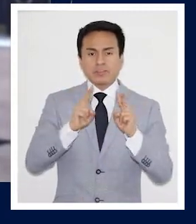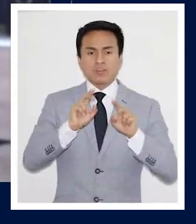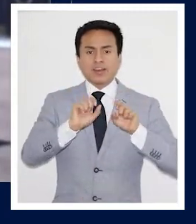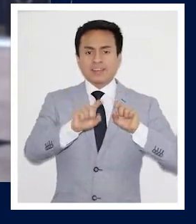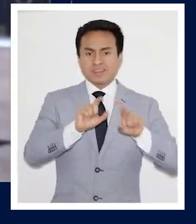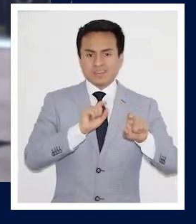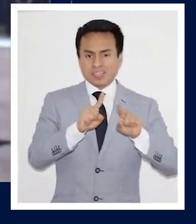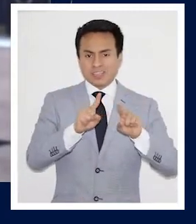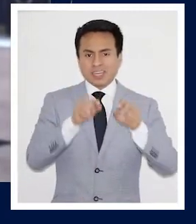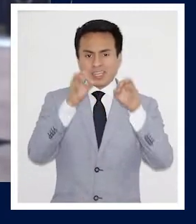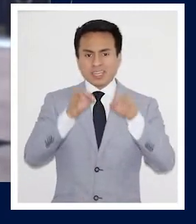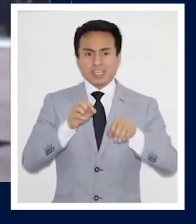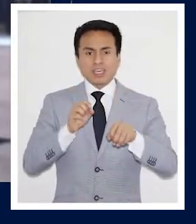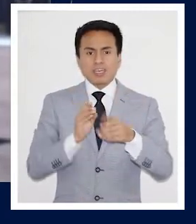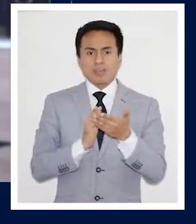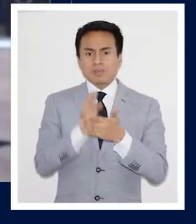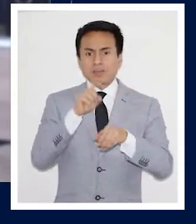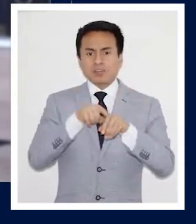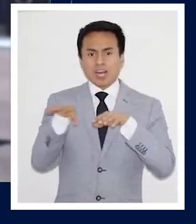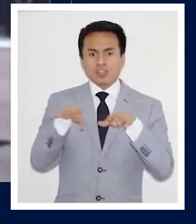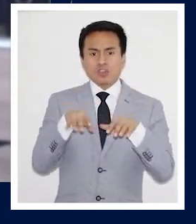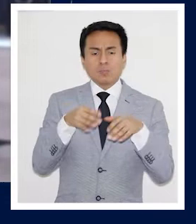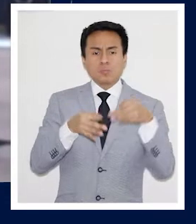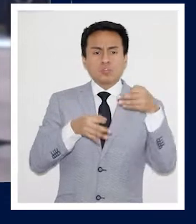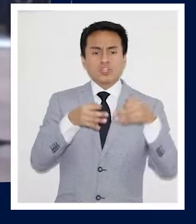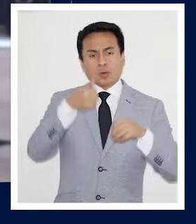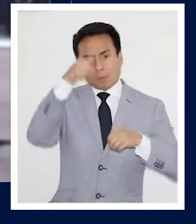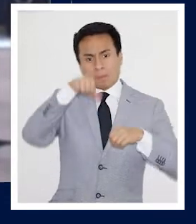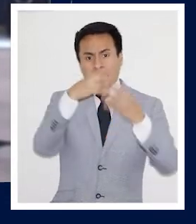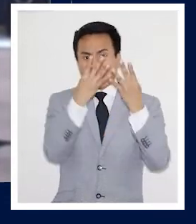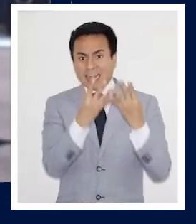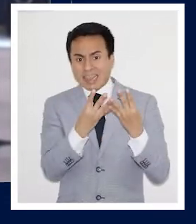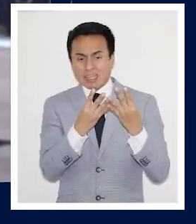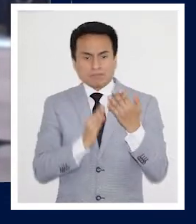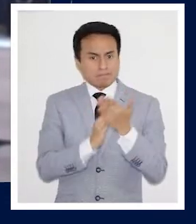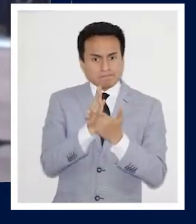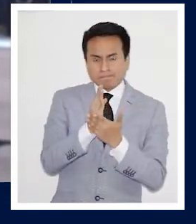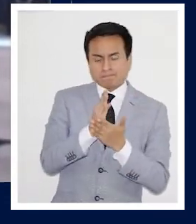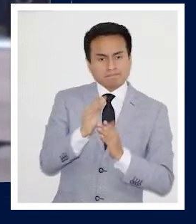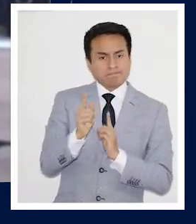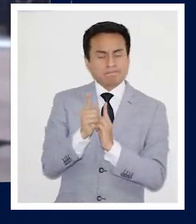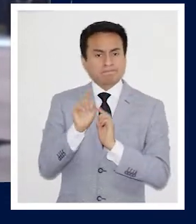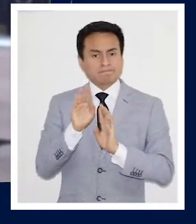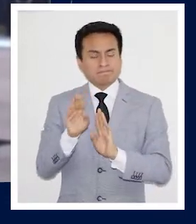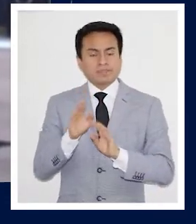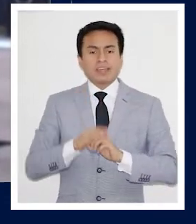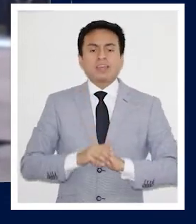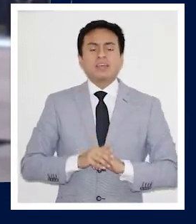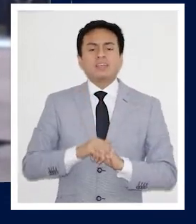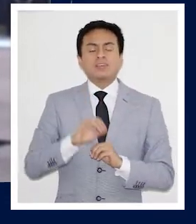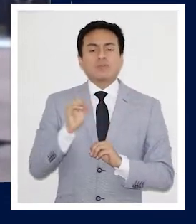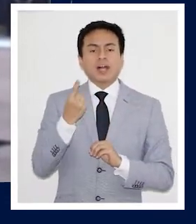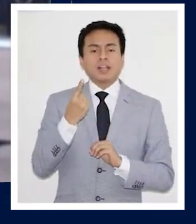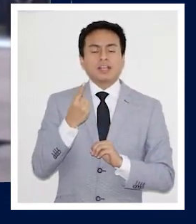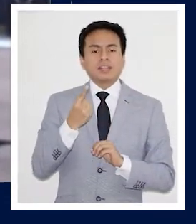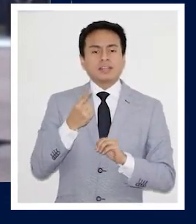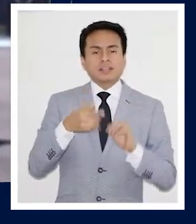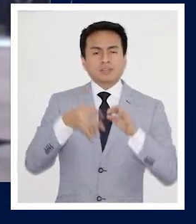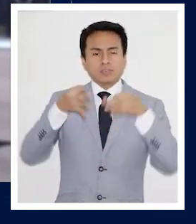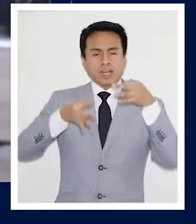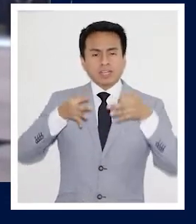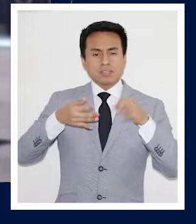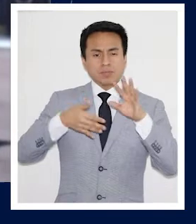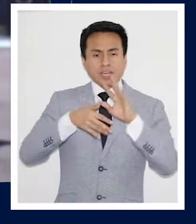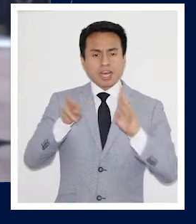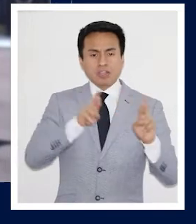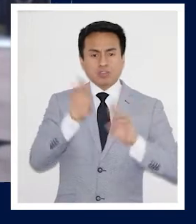el derecho a defensa desde los primeros actos de un proceso penal. En este sentido, el Tribunal